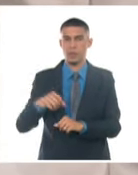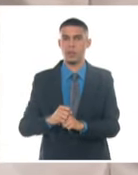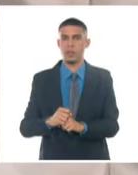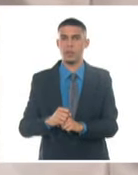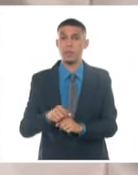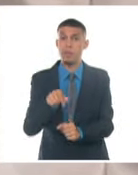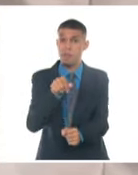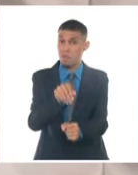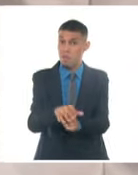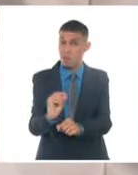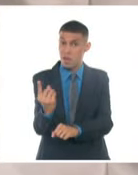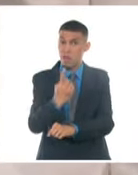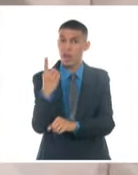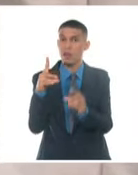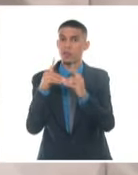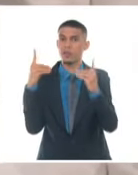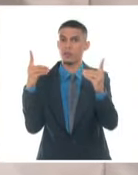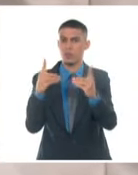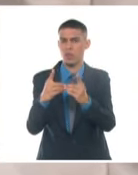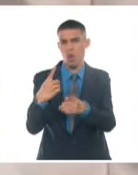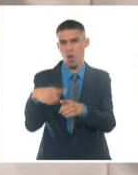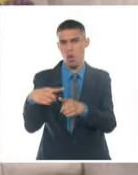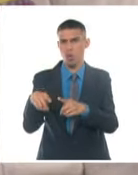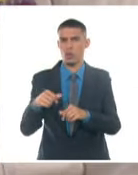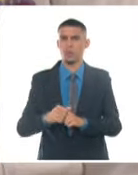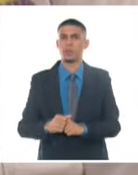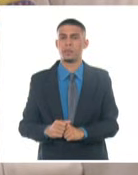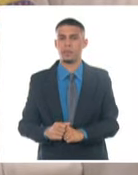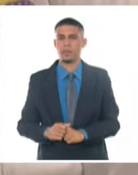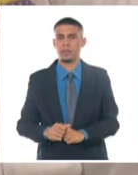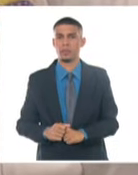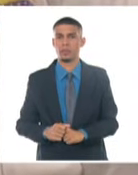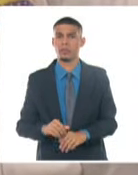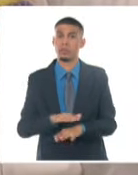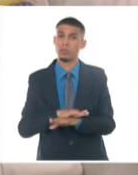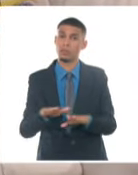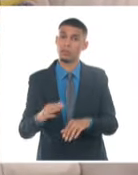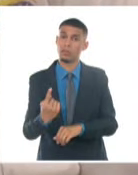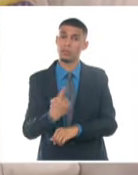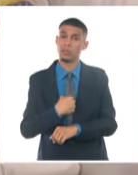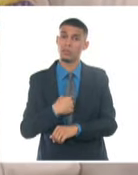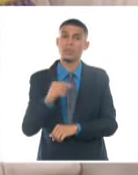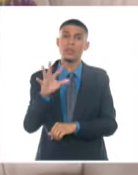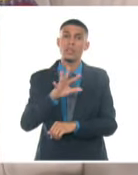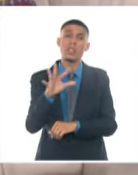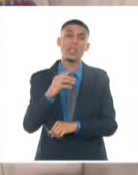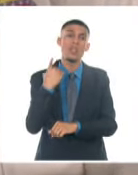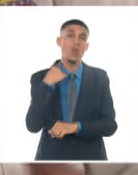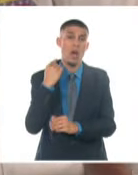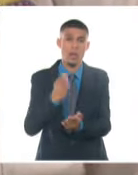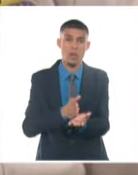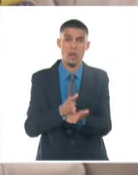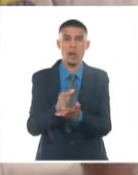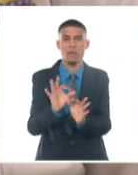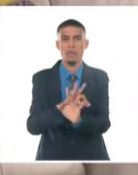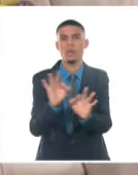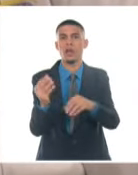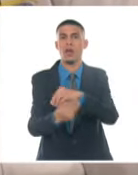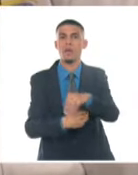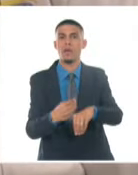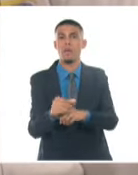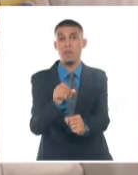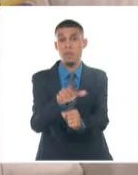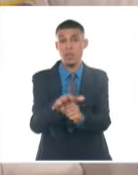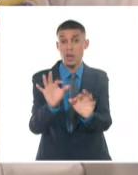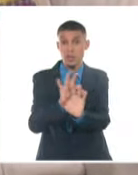estan las oficinas de SIM ahora pero era para los que no tenían bec ya nosotros Ramos en quinto año Las especialidades y cuando empezamos Las especialidades que son